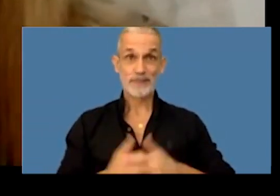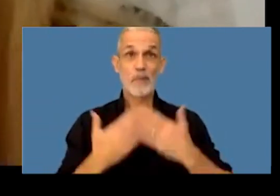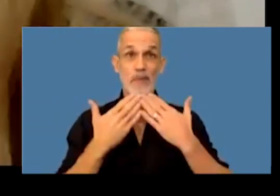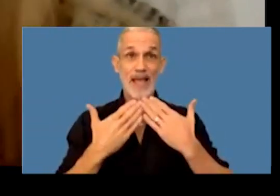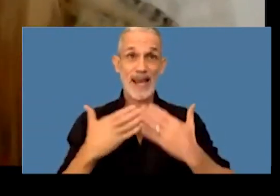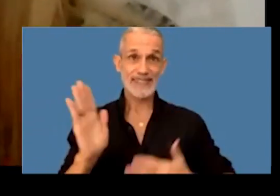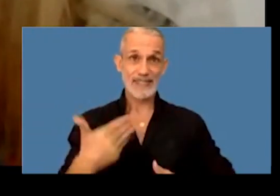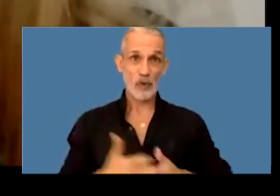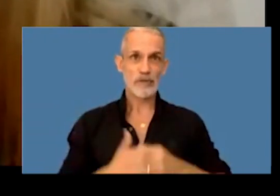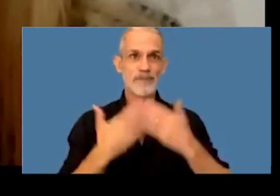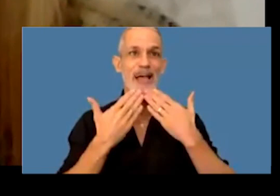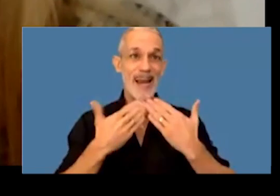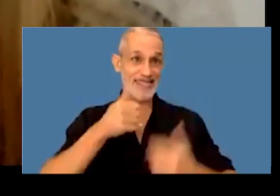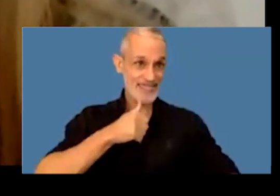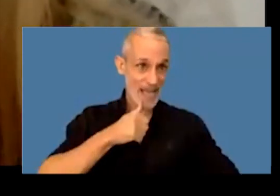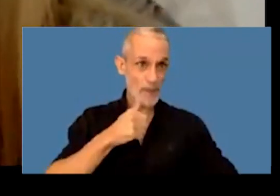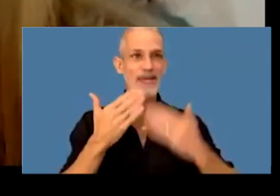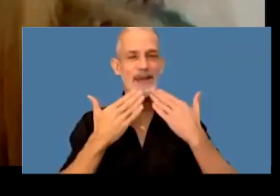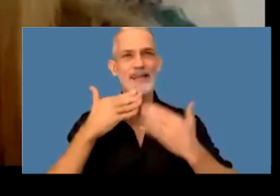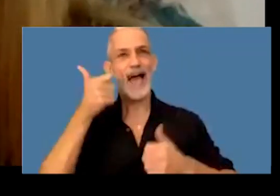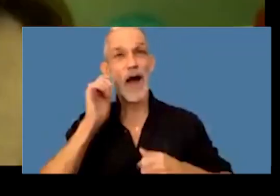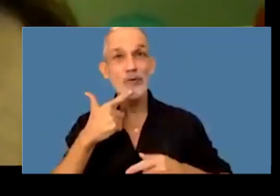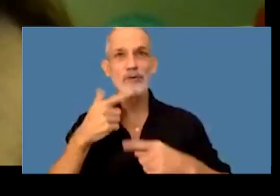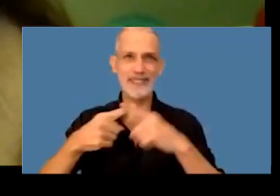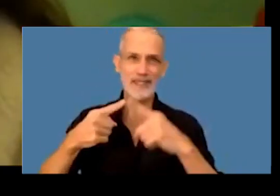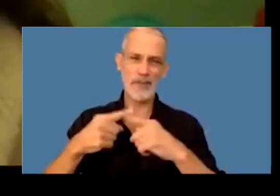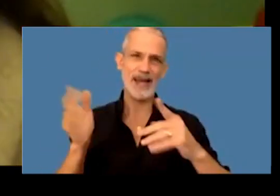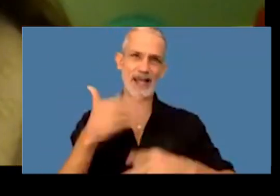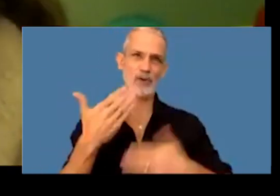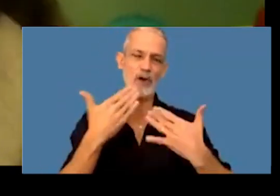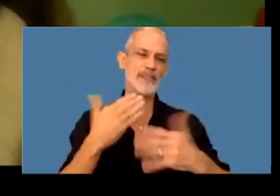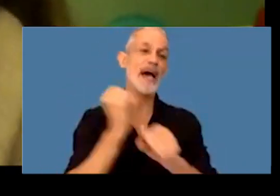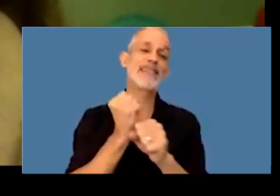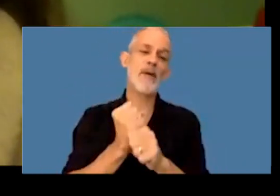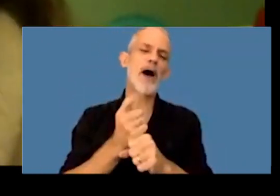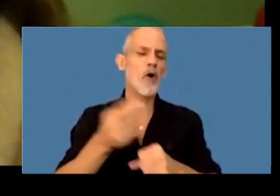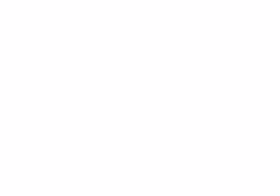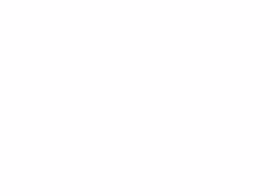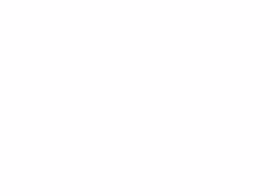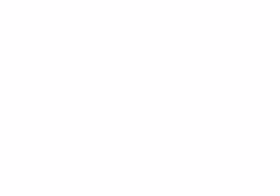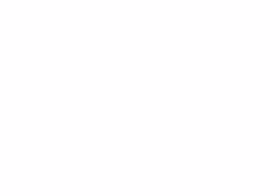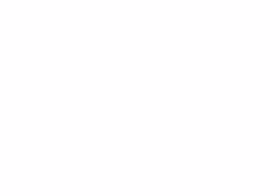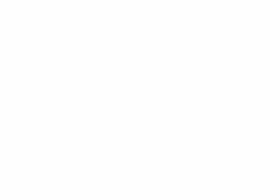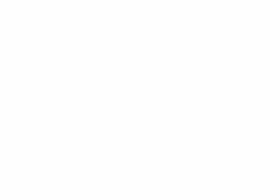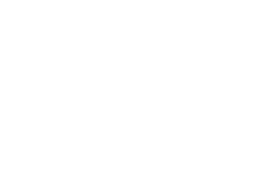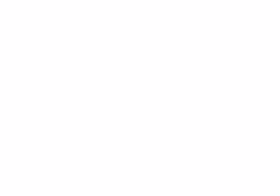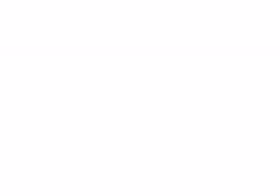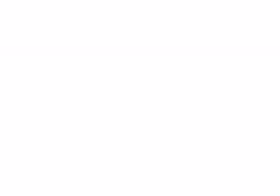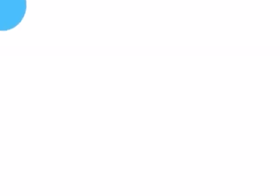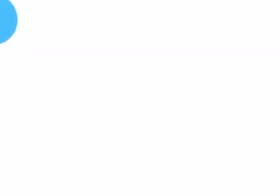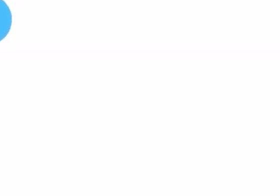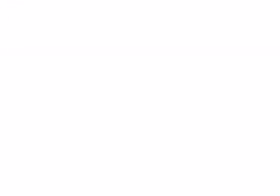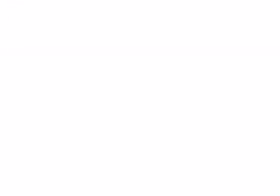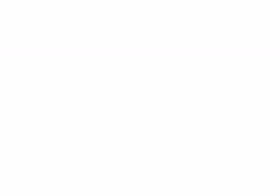Bueno, ahora sí. Muchísimas gracias, chicos. Excelente trabajo y la dedicación y la pasión que le ponen. Gracias.